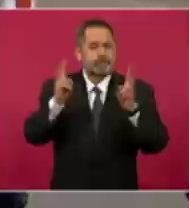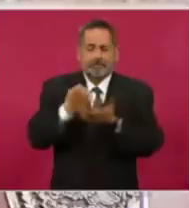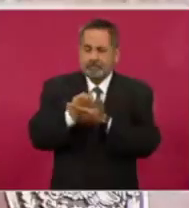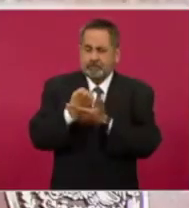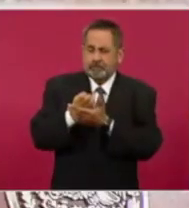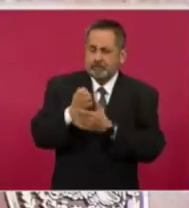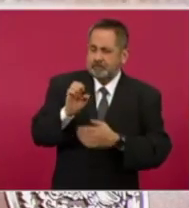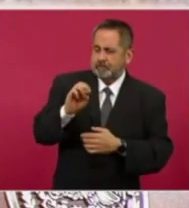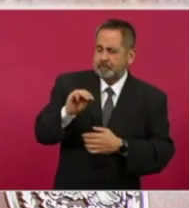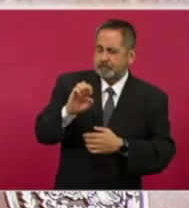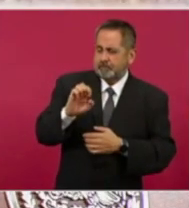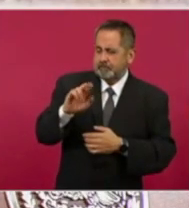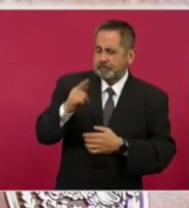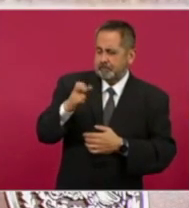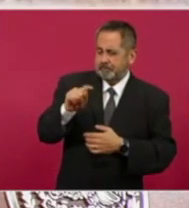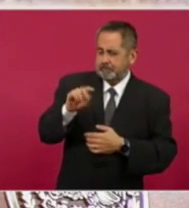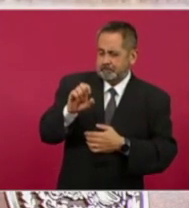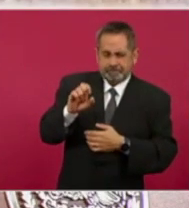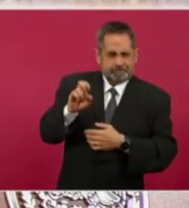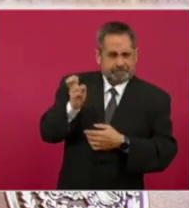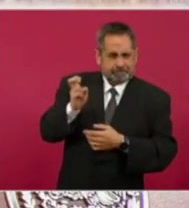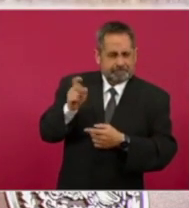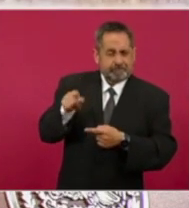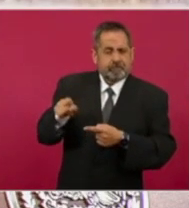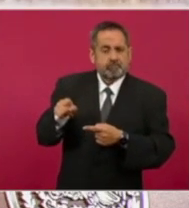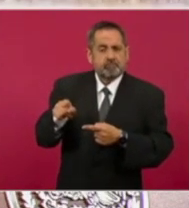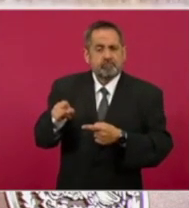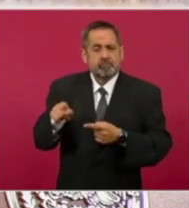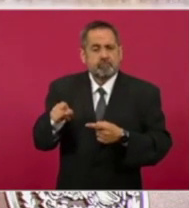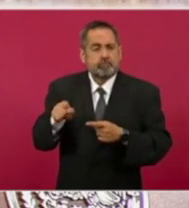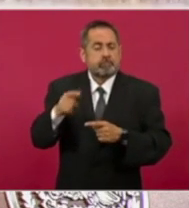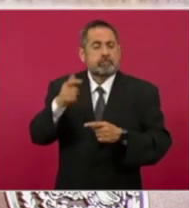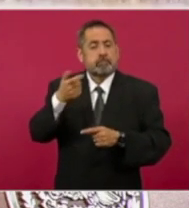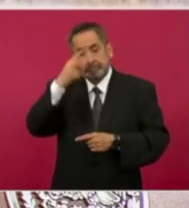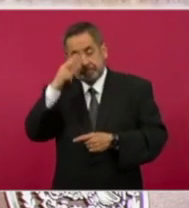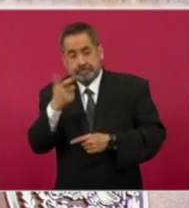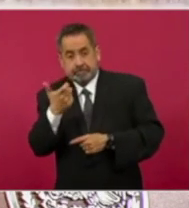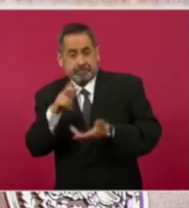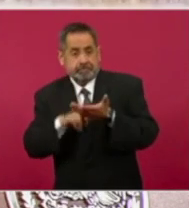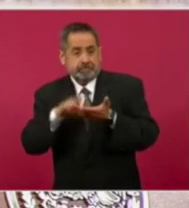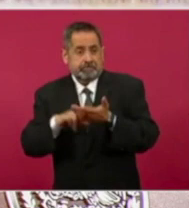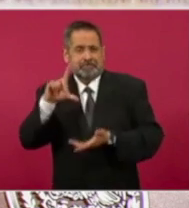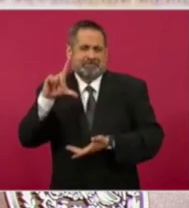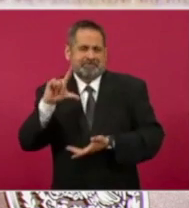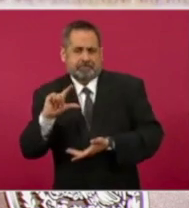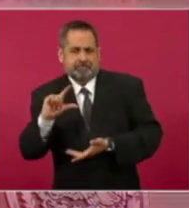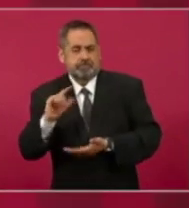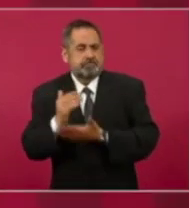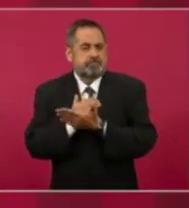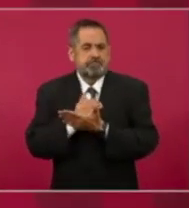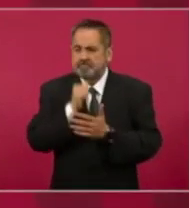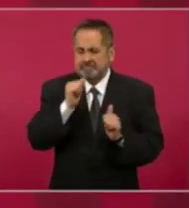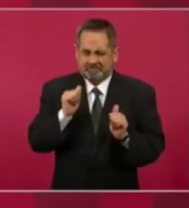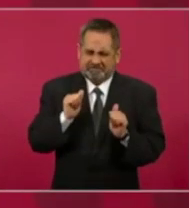emergentes en que menos se depreció su